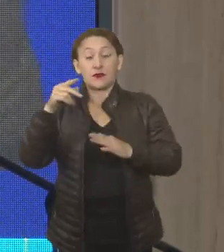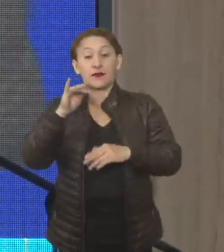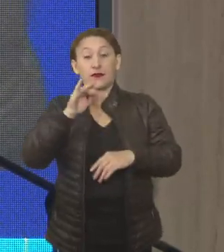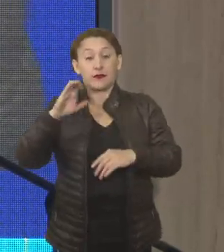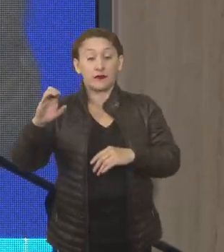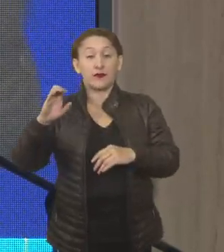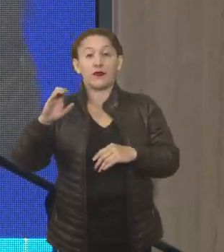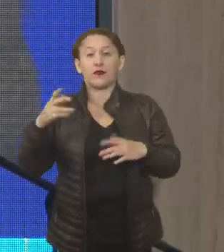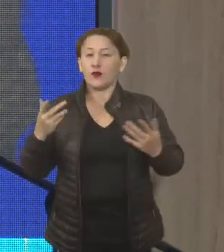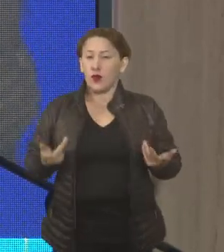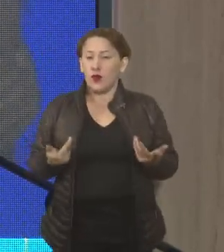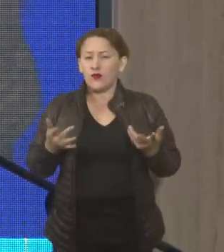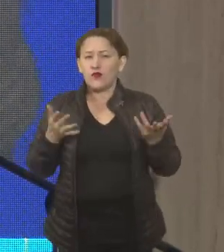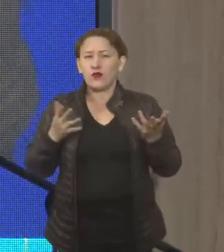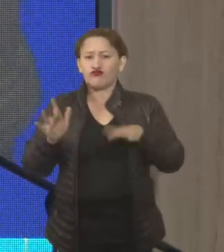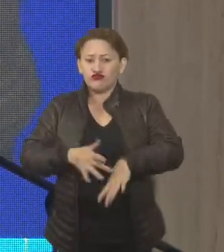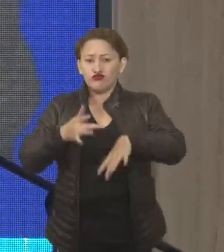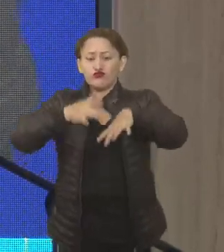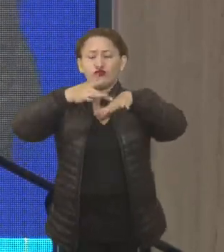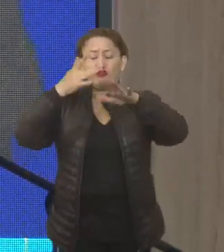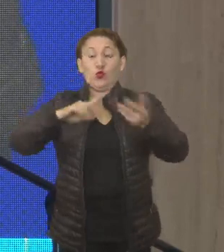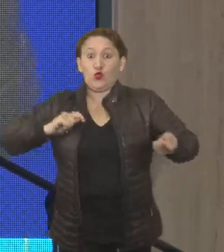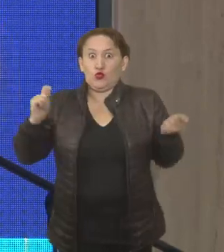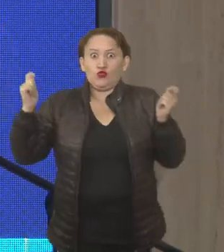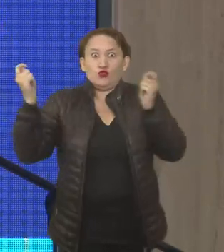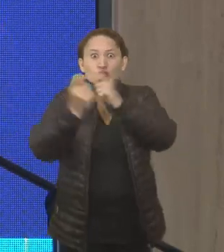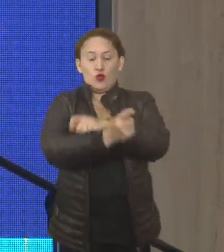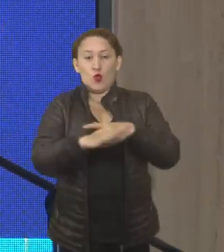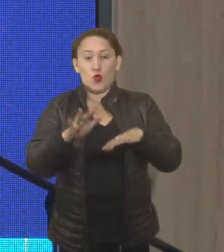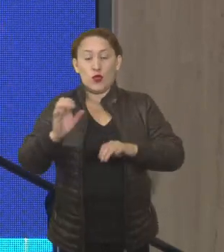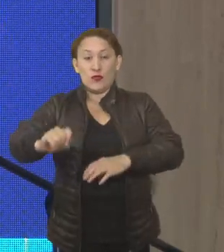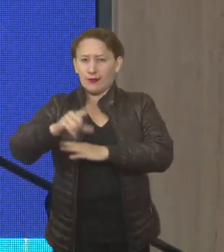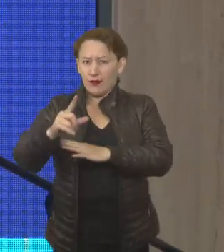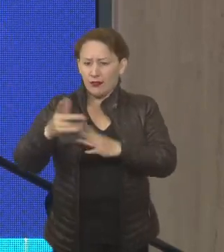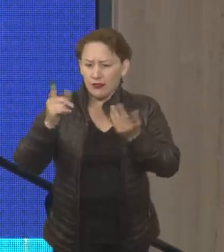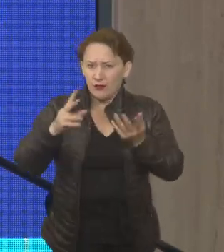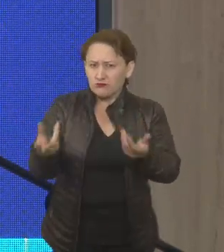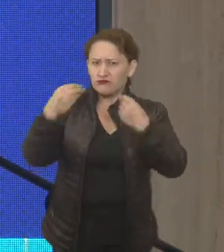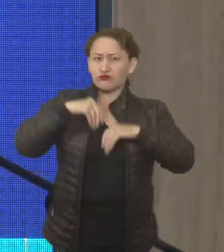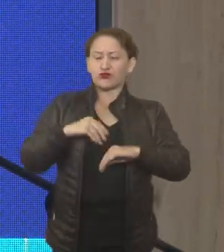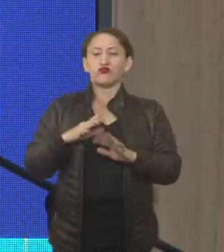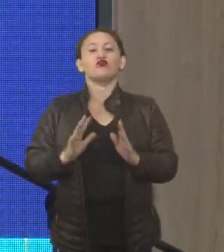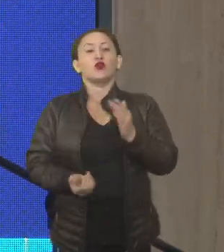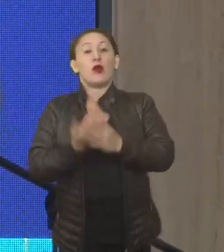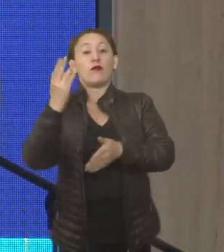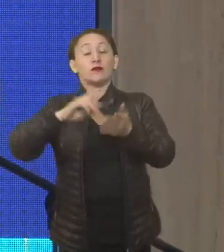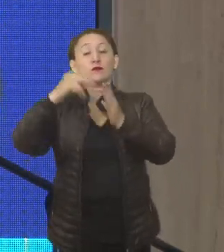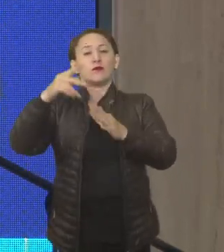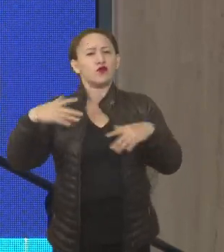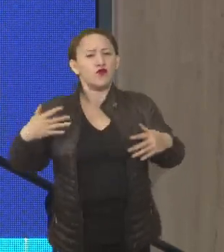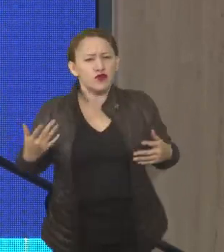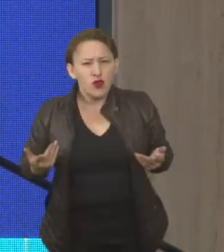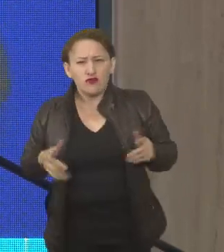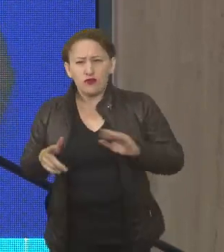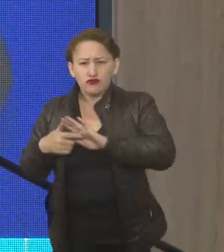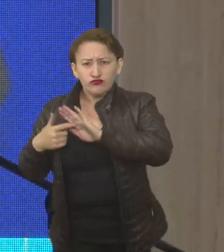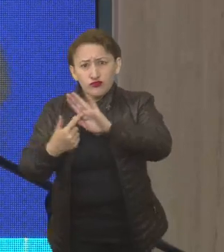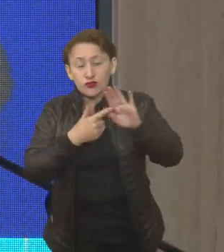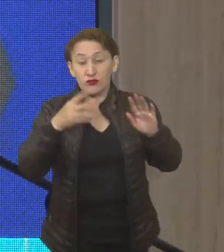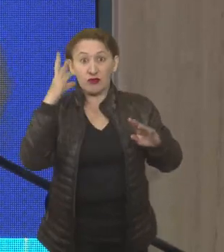Información y las Comunicaciones, impulsa la transformación digital y la apropiación de nuevas tecnologías, dando a conocer